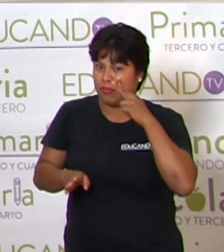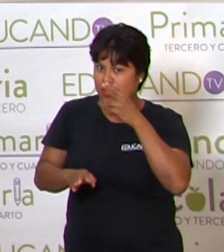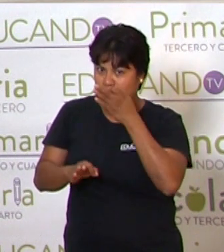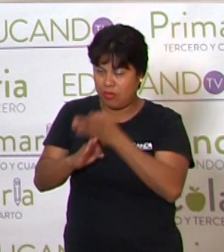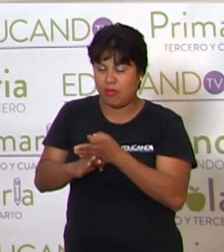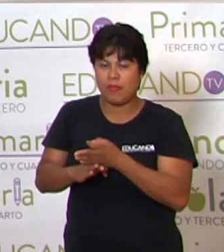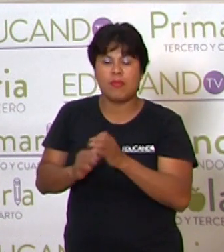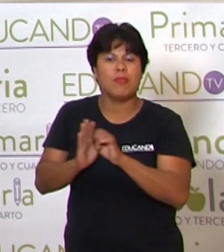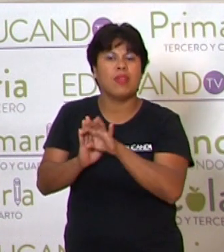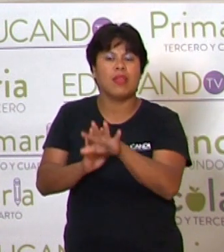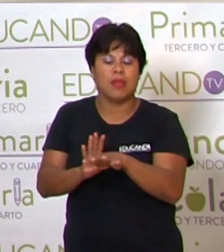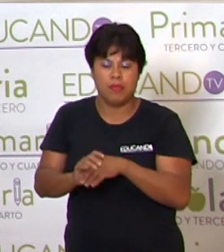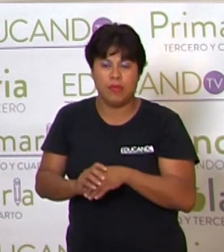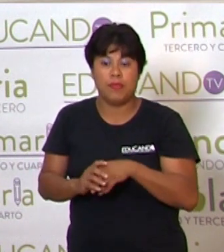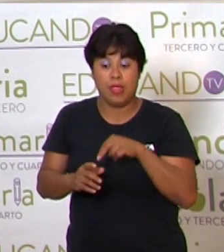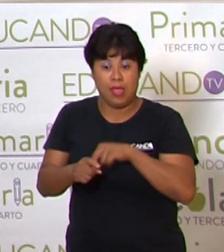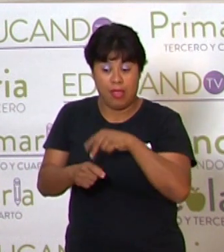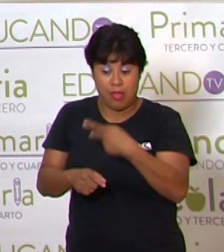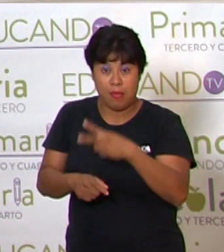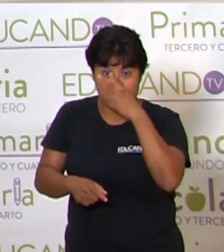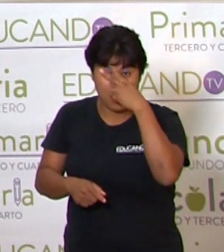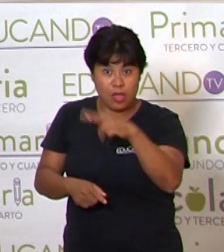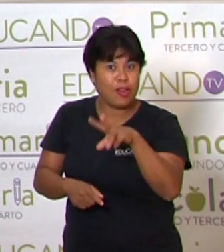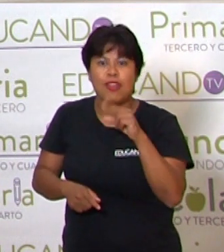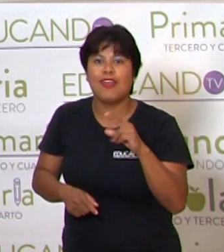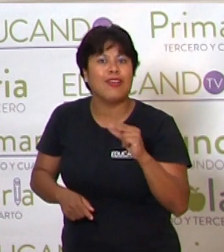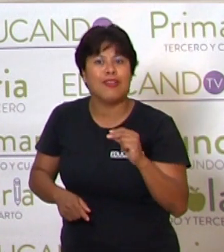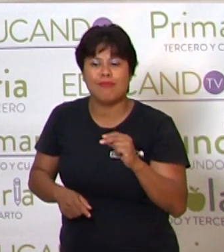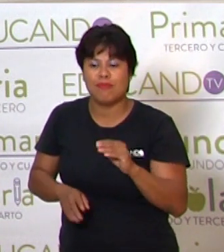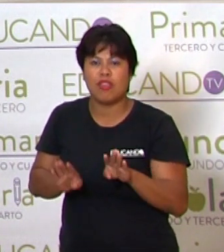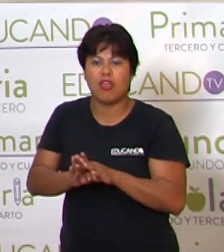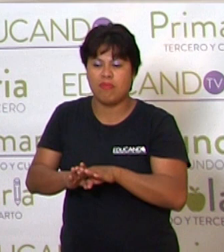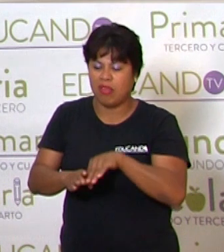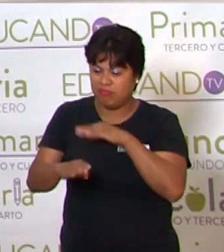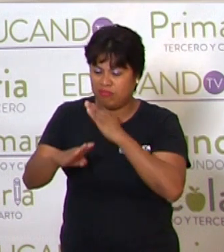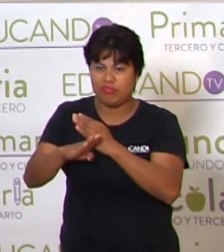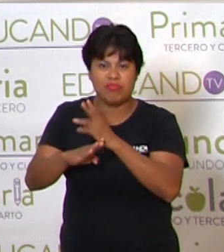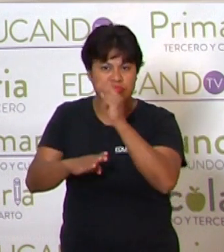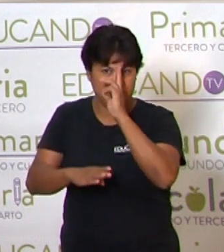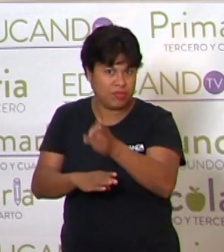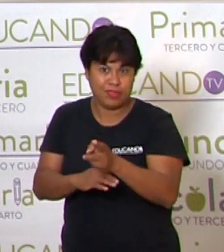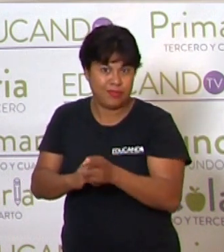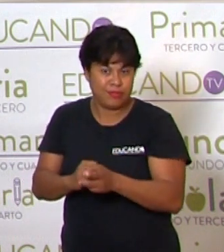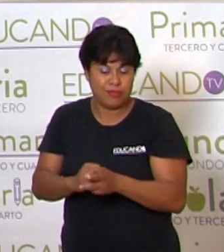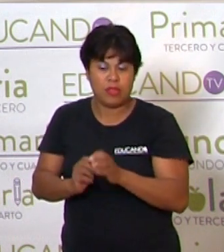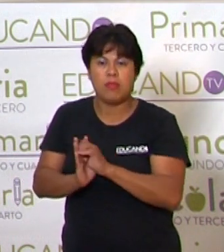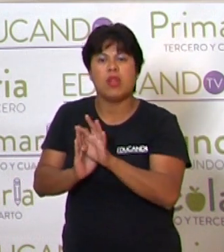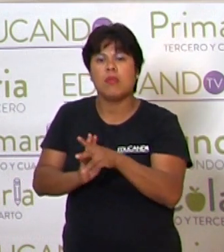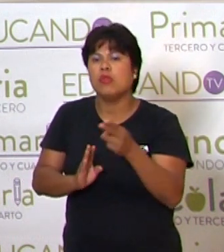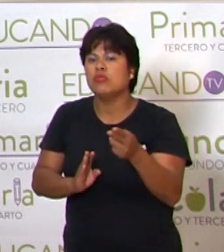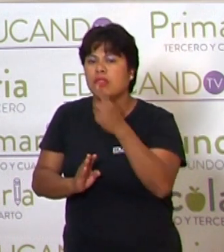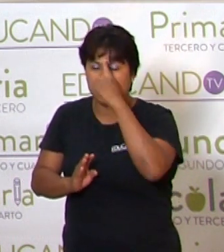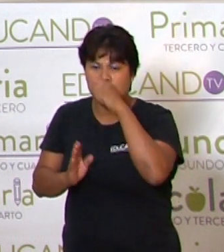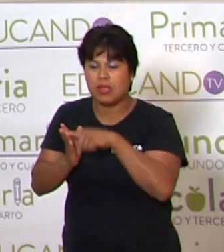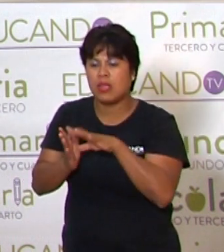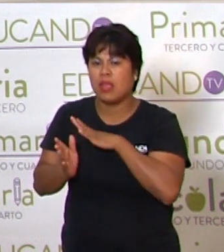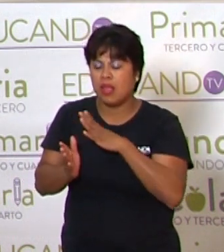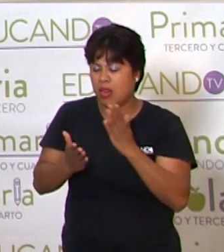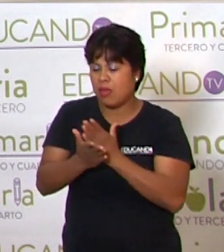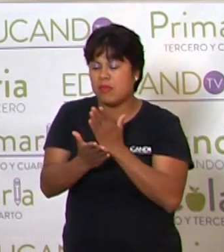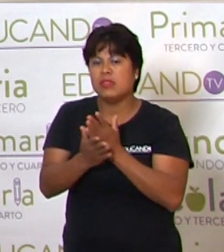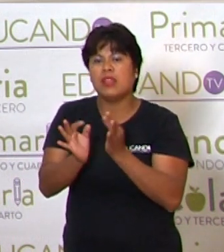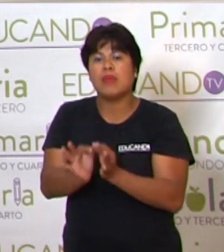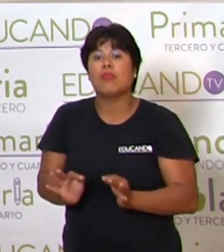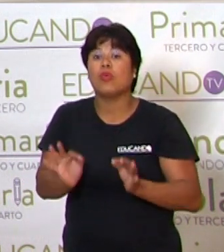caricatura. Por ejemplo, y en México no, en México hay una censura por parte de eso. Por ejemplo, ¿ustedes creen que alguna revista